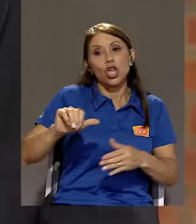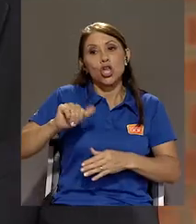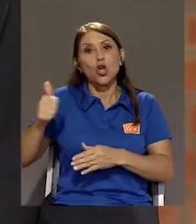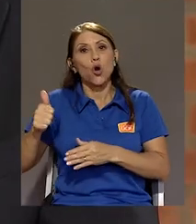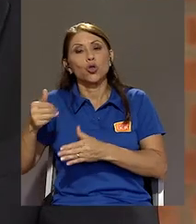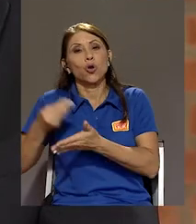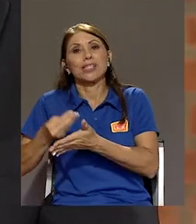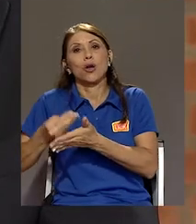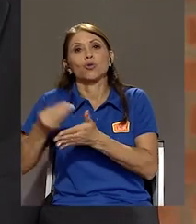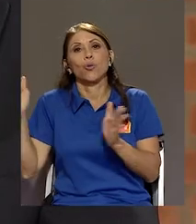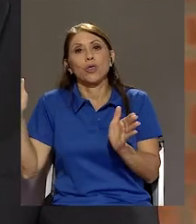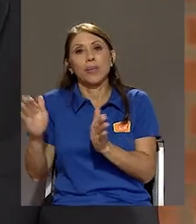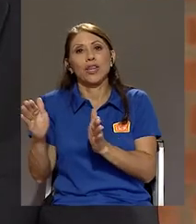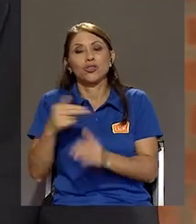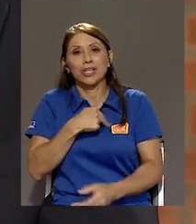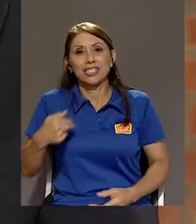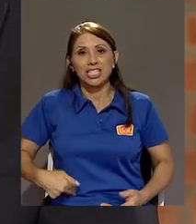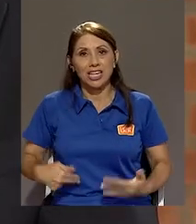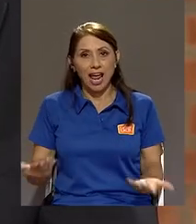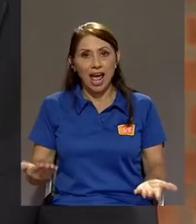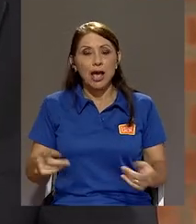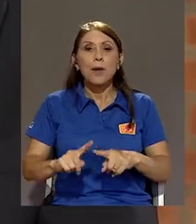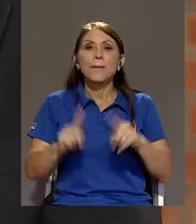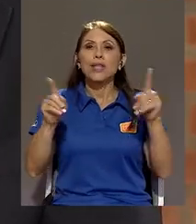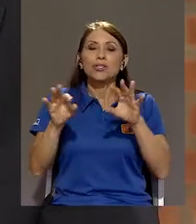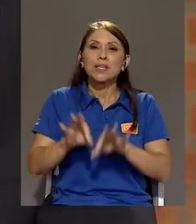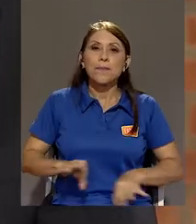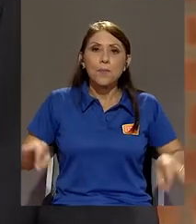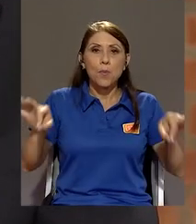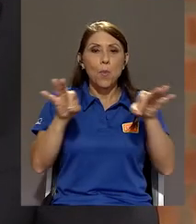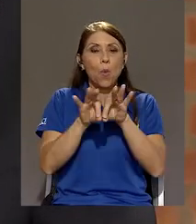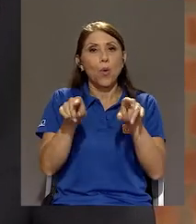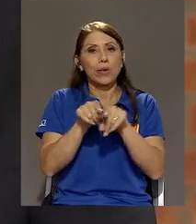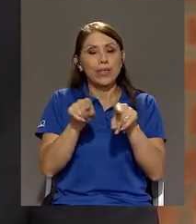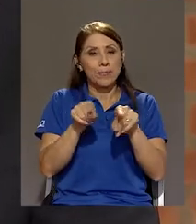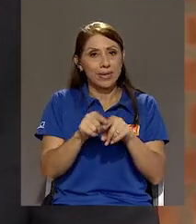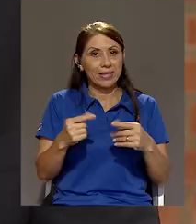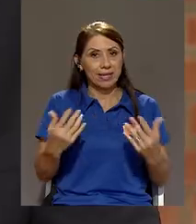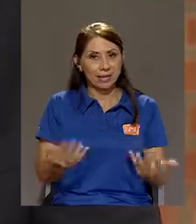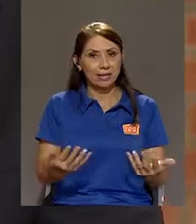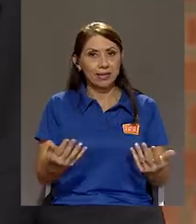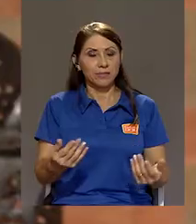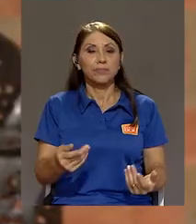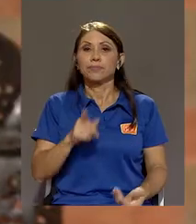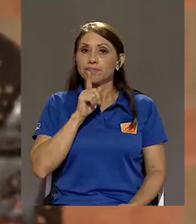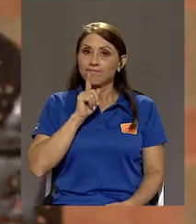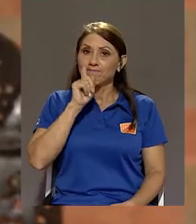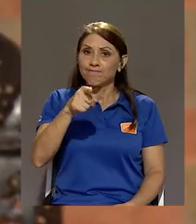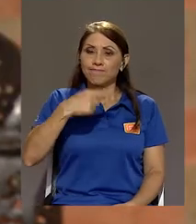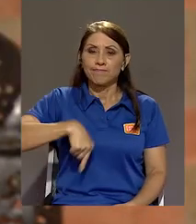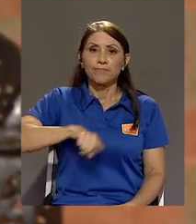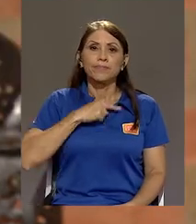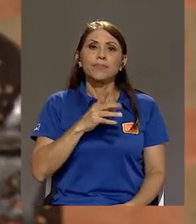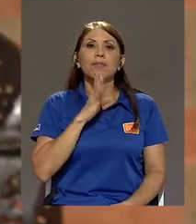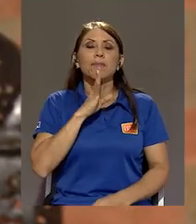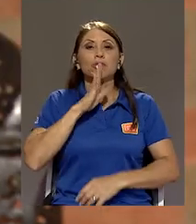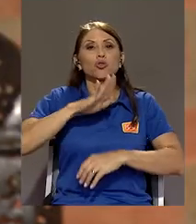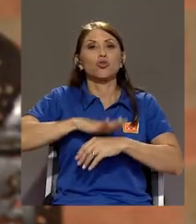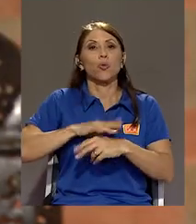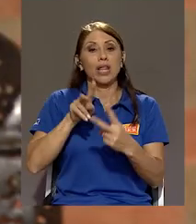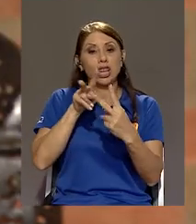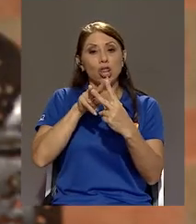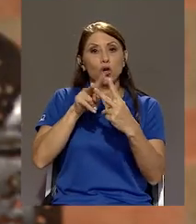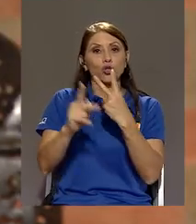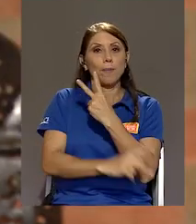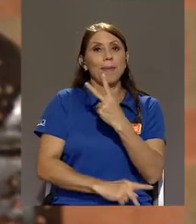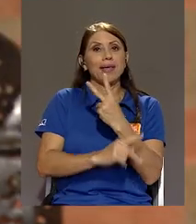consumiendo menos, y en este caso es China. Pero es importante también tener en cuenta que si bien es cierto, estamos hablando de los dos